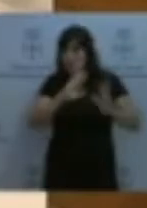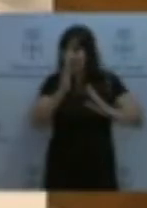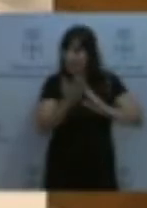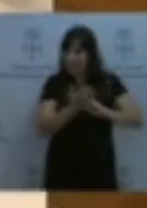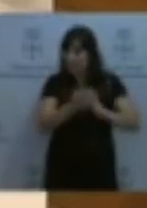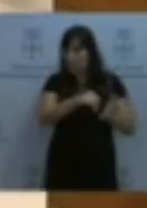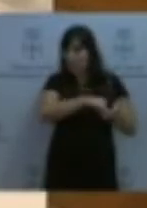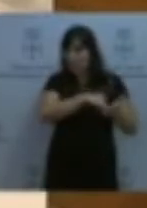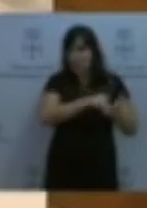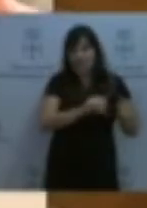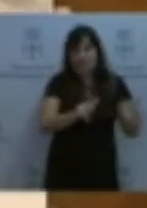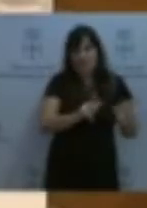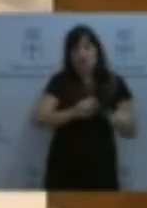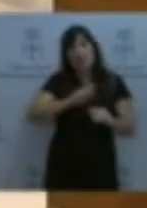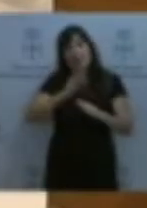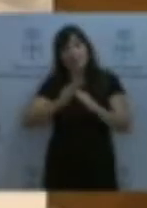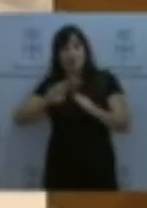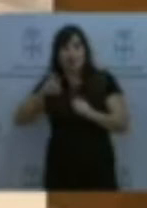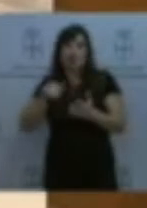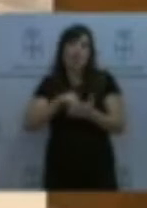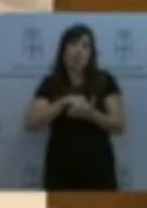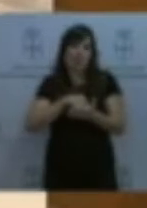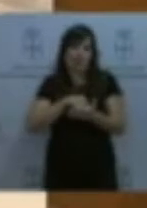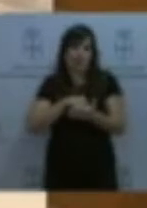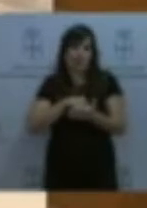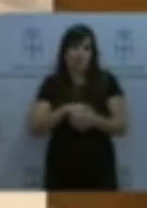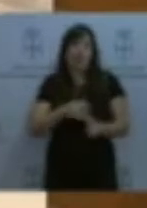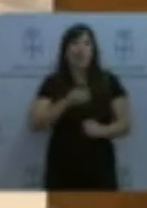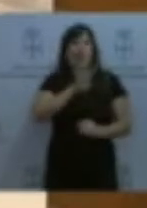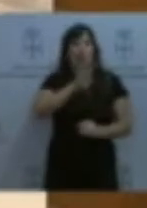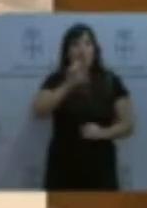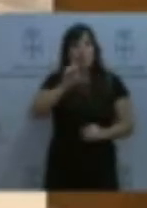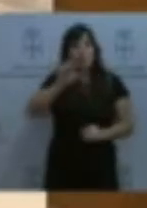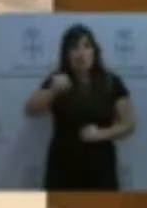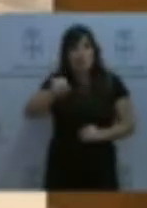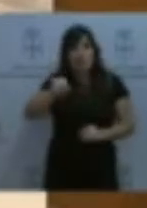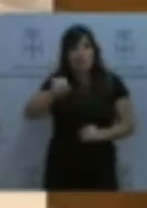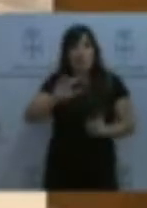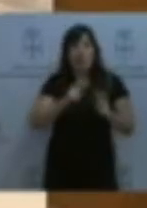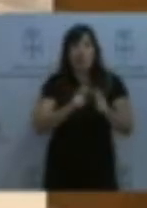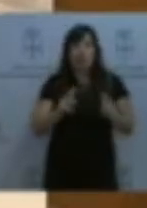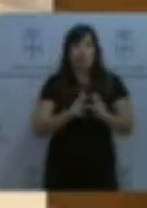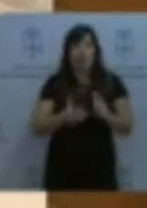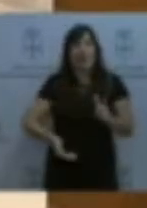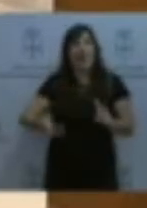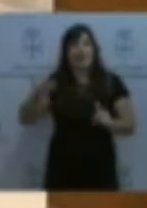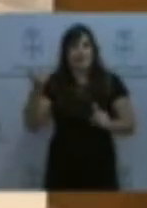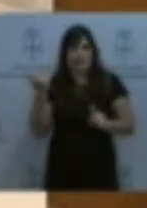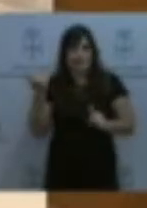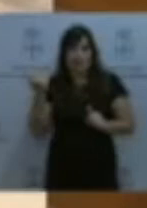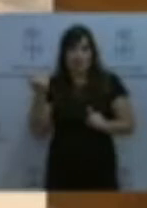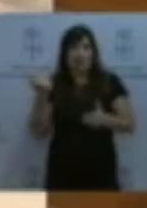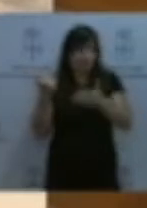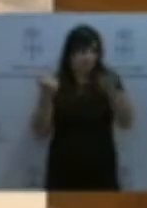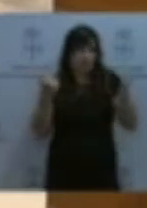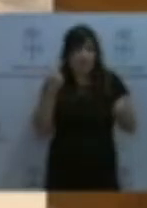vulnerables, frente a los 41.000 que están acogidos al bono social anterior, que, como es conocido, incorporaba algunos